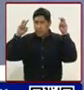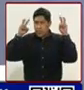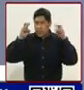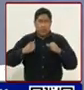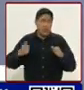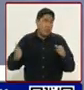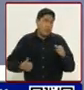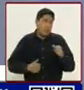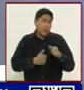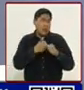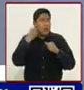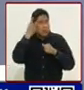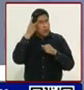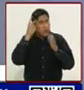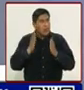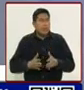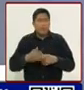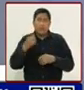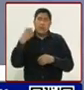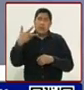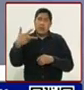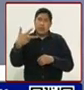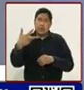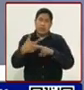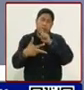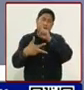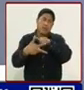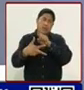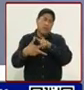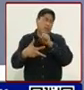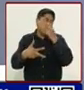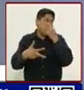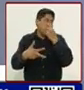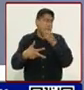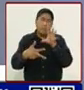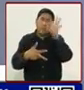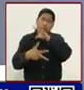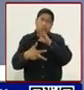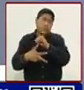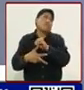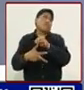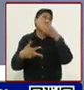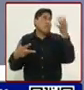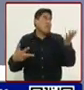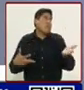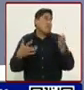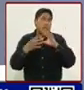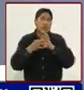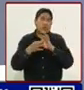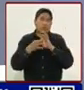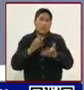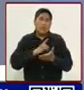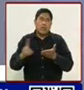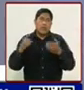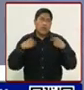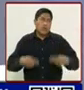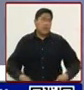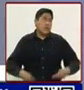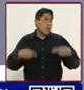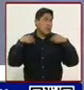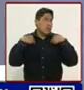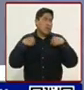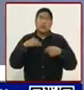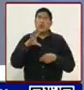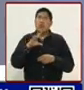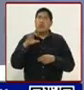supuestos perseguidos políticos en tres categorías. Una categoría que tiene que ver con los delitos que tienen relación a los derechos humanos,